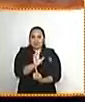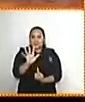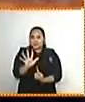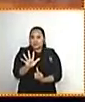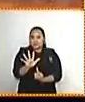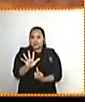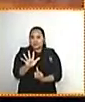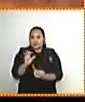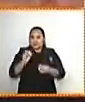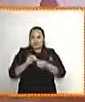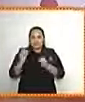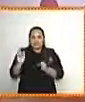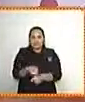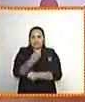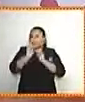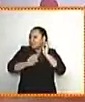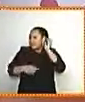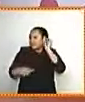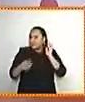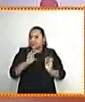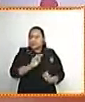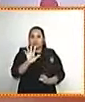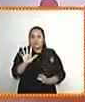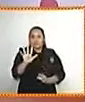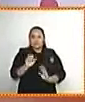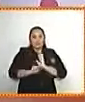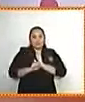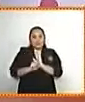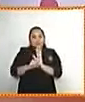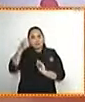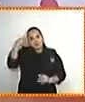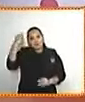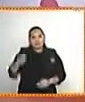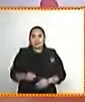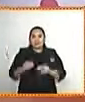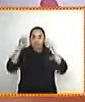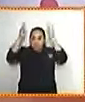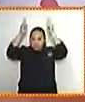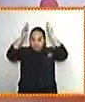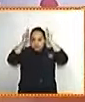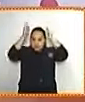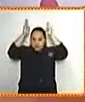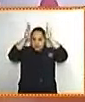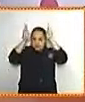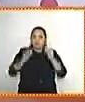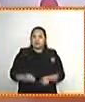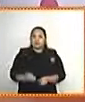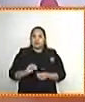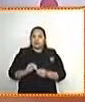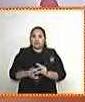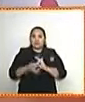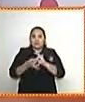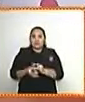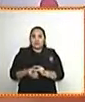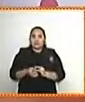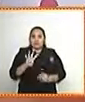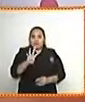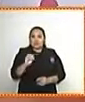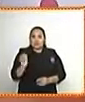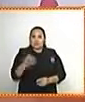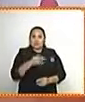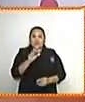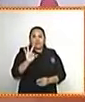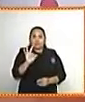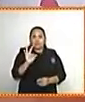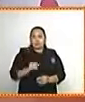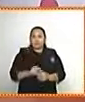5, número ganador para la diaria 75 con su símbolo de sueños reina. Otros números que le relacionan son el 40 y el 19. En el